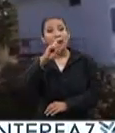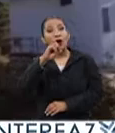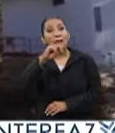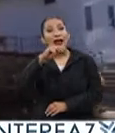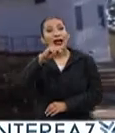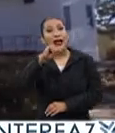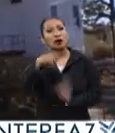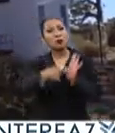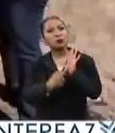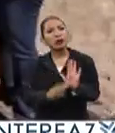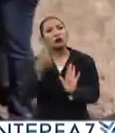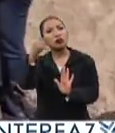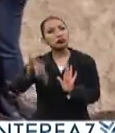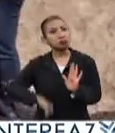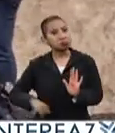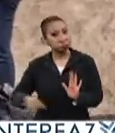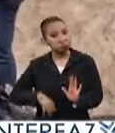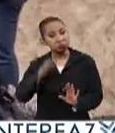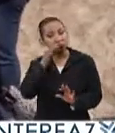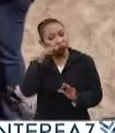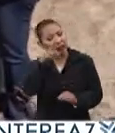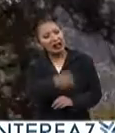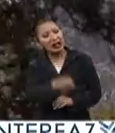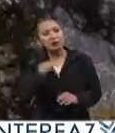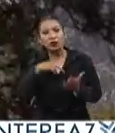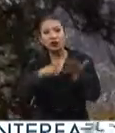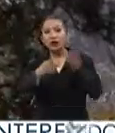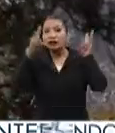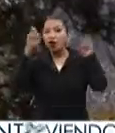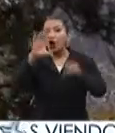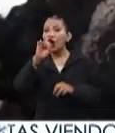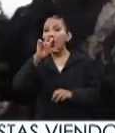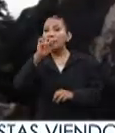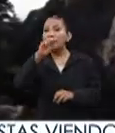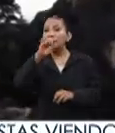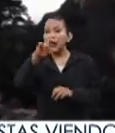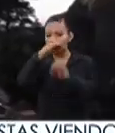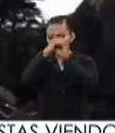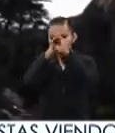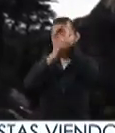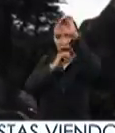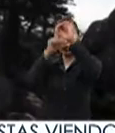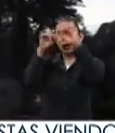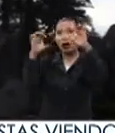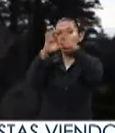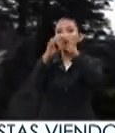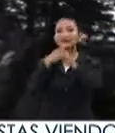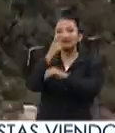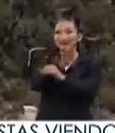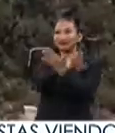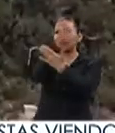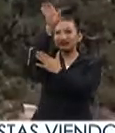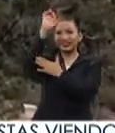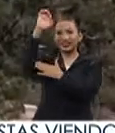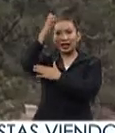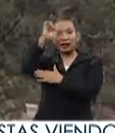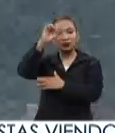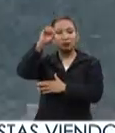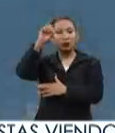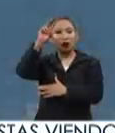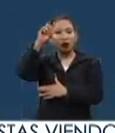iberoamericano nos presenta una interesante nota sobre el proyecto Colibrí, un telescopio asociado a la misión espacial